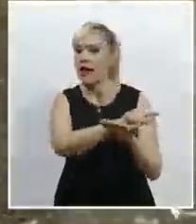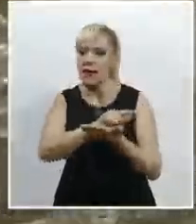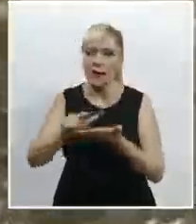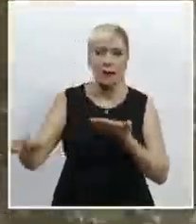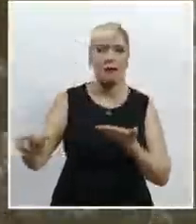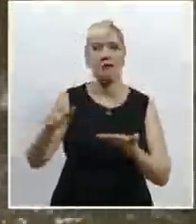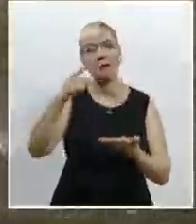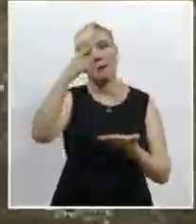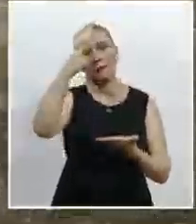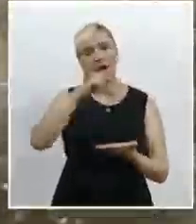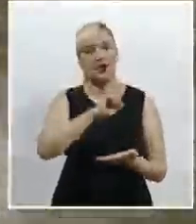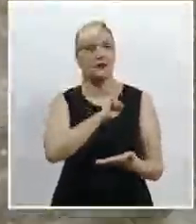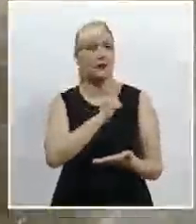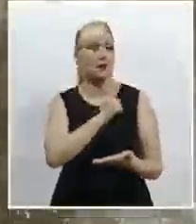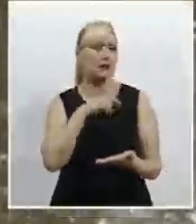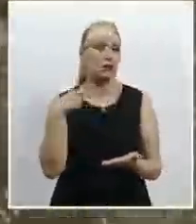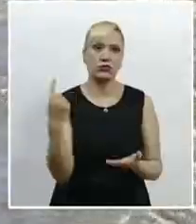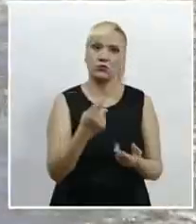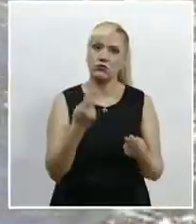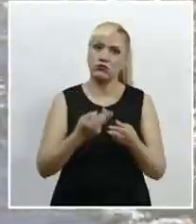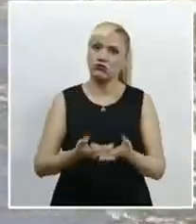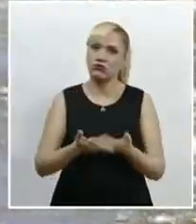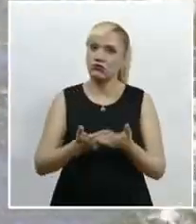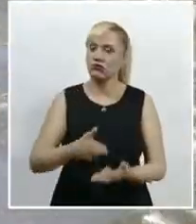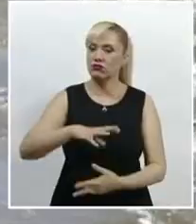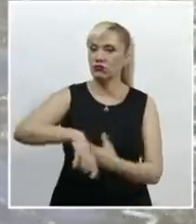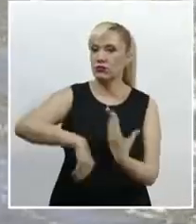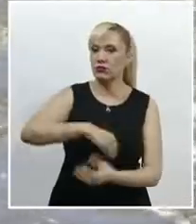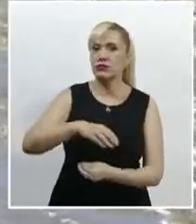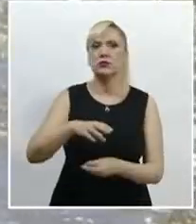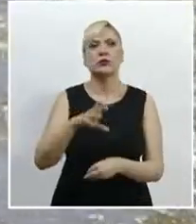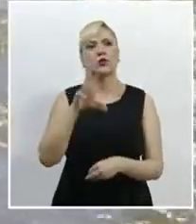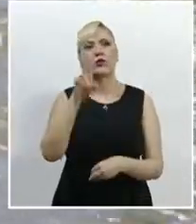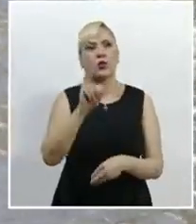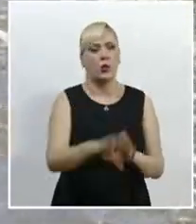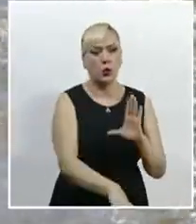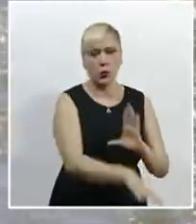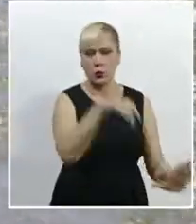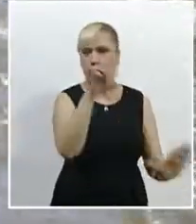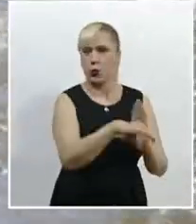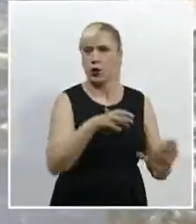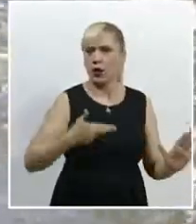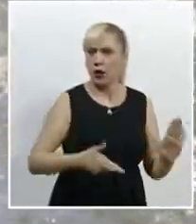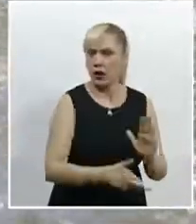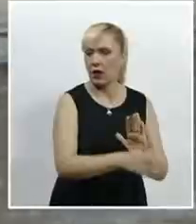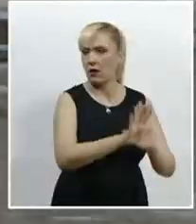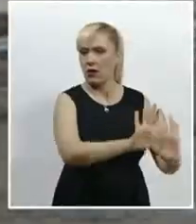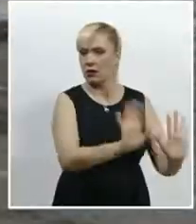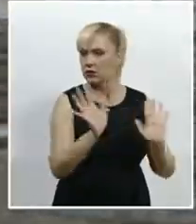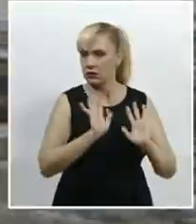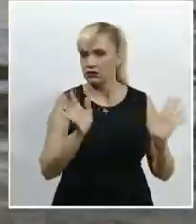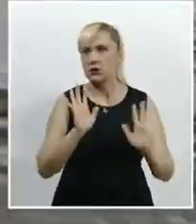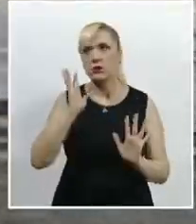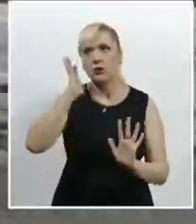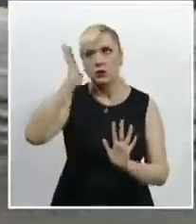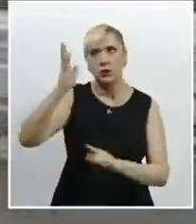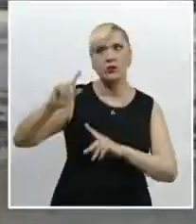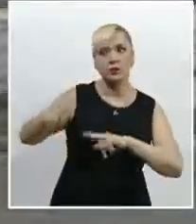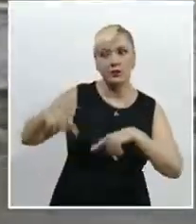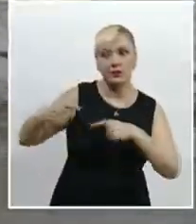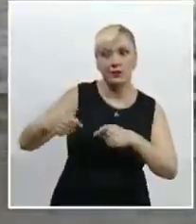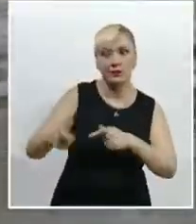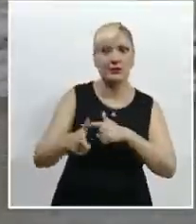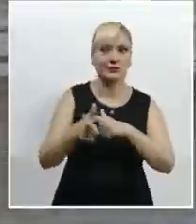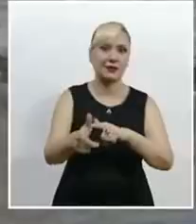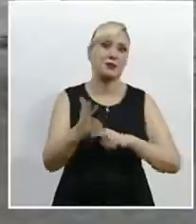potable y salubre y suficiente, sin ocasionar daño al medio ambiente, de tal manera que lo puedan ejercer tanto las generaciones presentes como